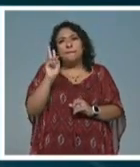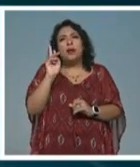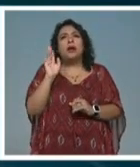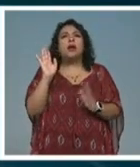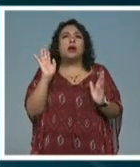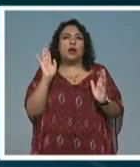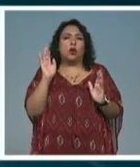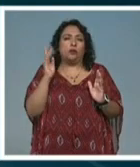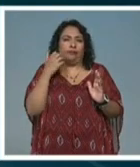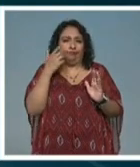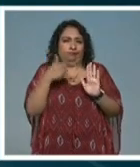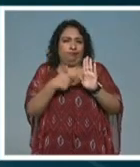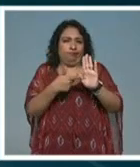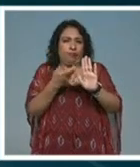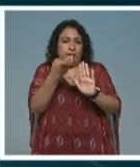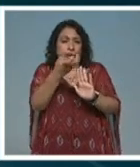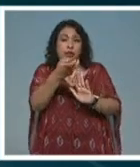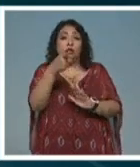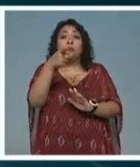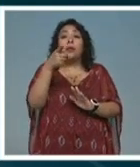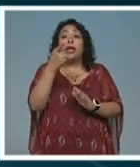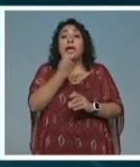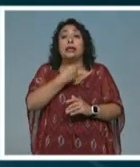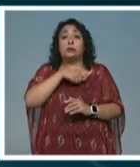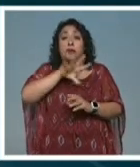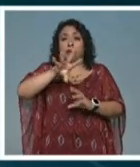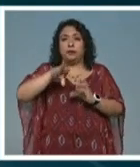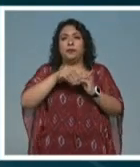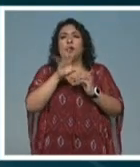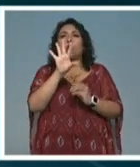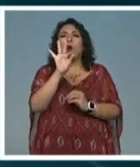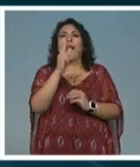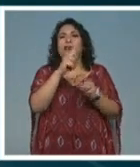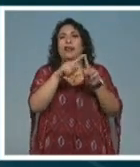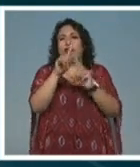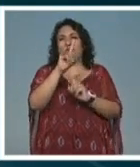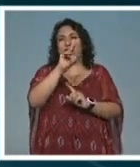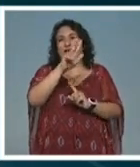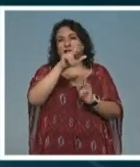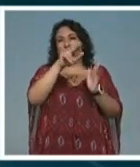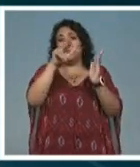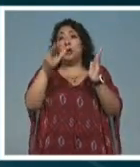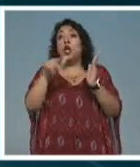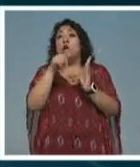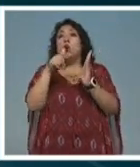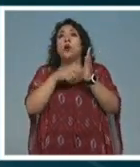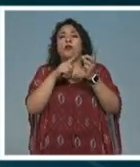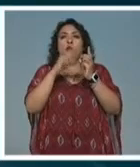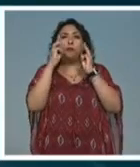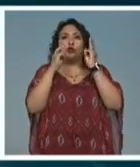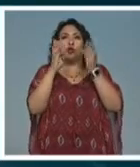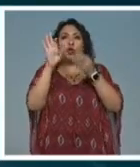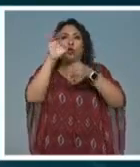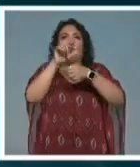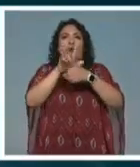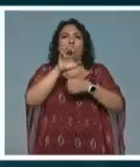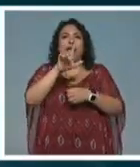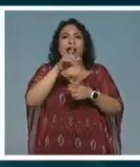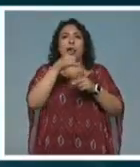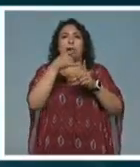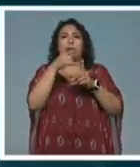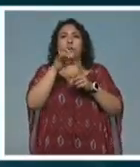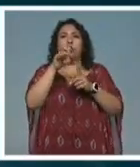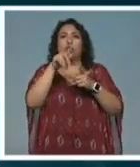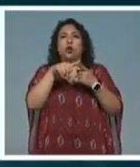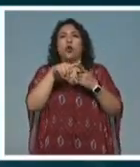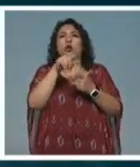vamos por esa línea. La muestra de España está integrada por más de 40 obras y estarán en el Museo Cultural El Portón en Alhaurín